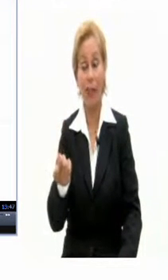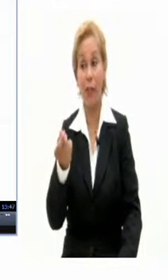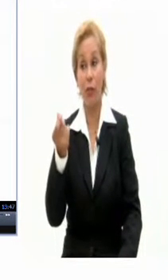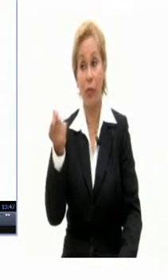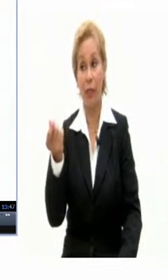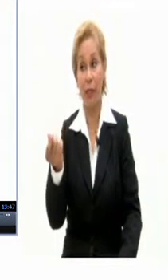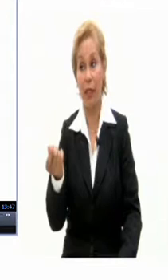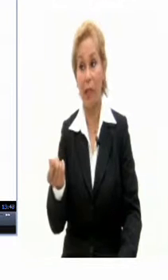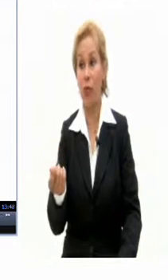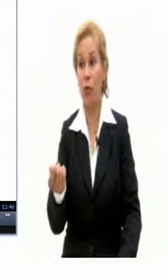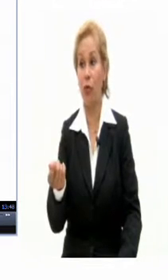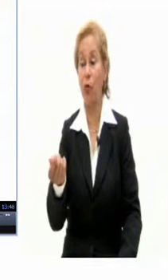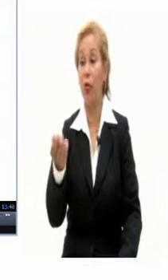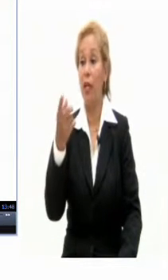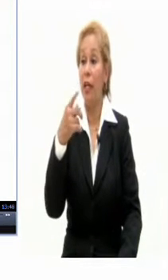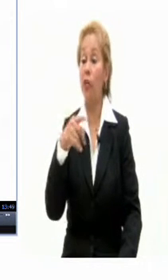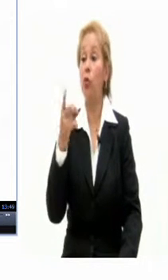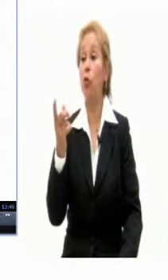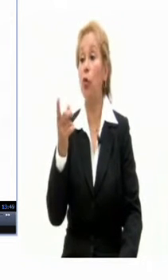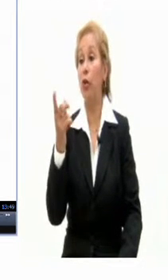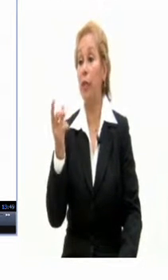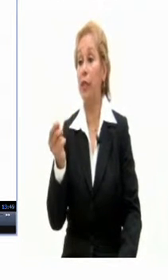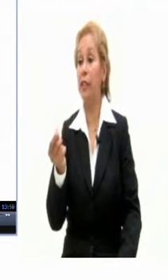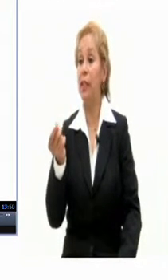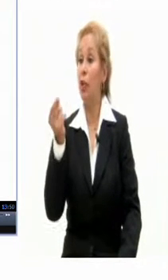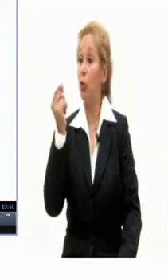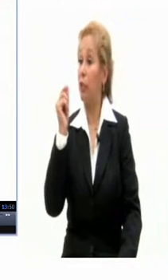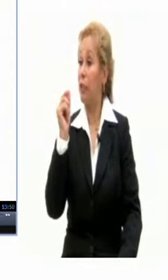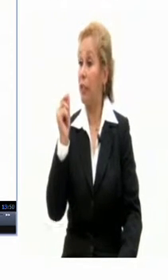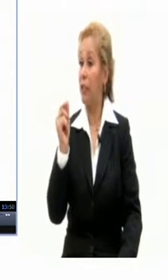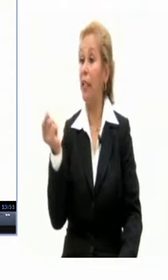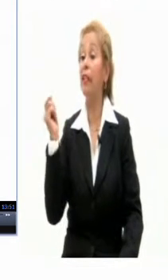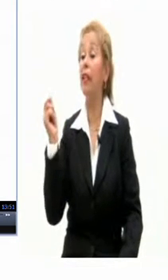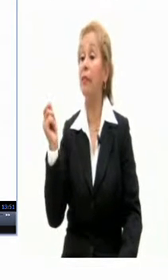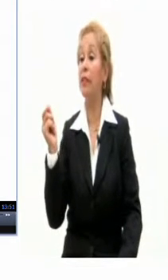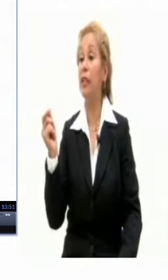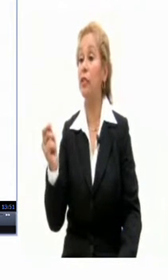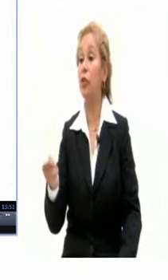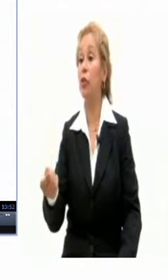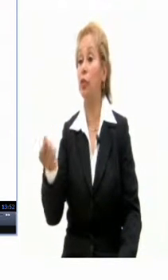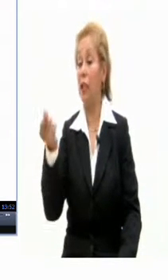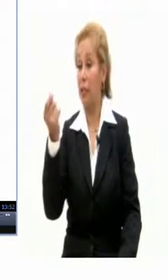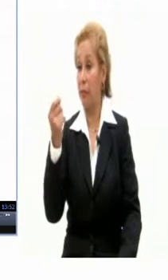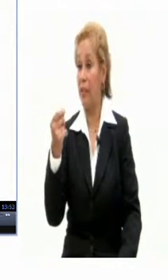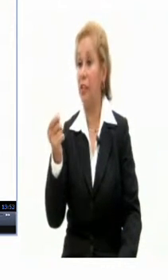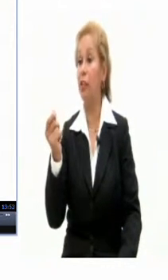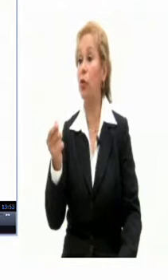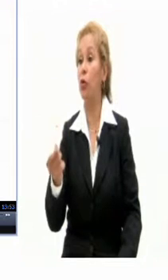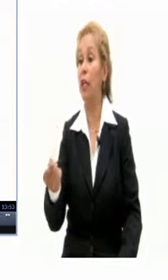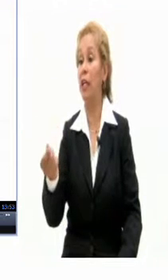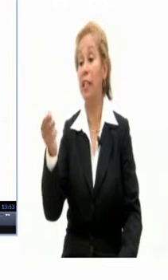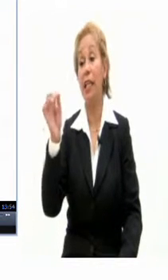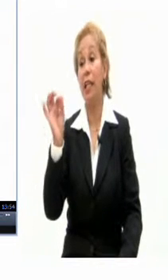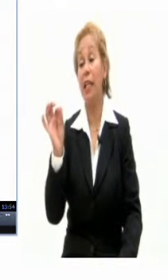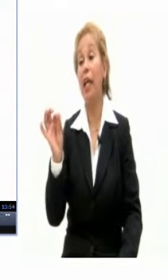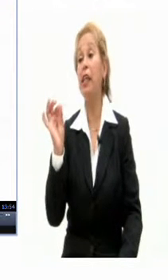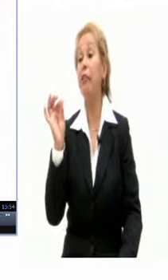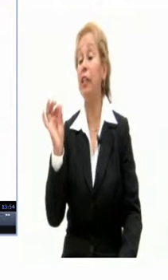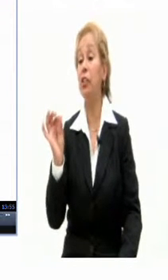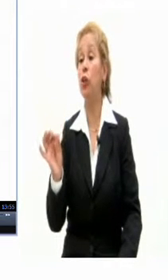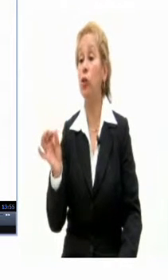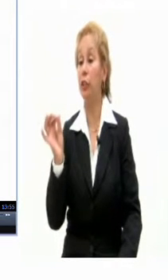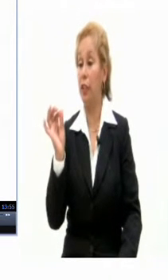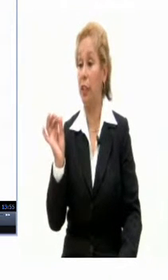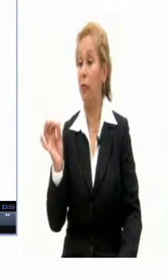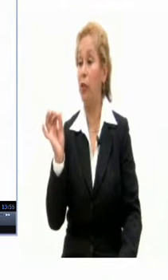parte práctica de su investigación, ¿no? Esto incluye, pues, los antecedentes de la investigación, las bases teóricas y